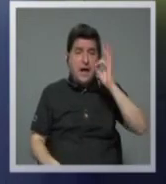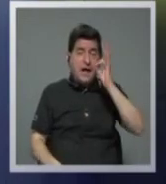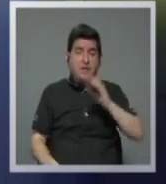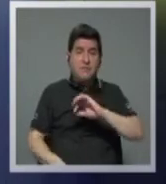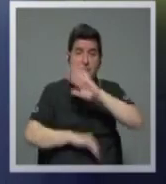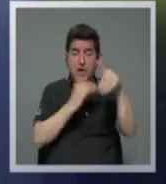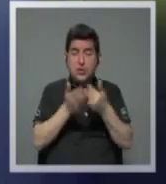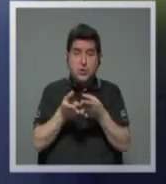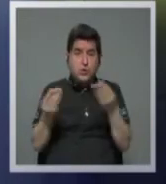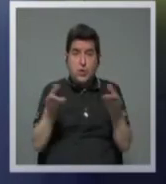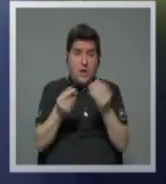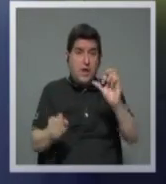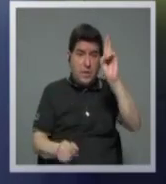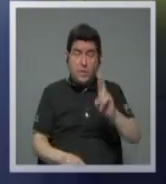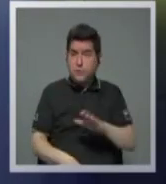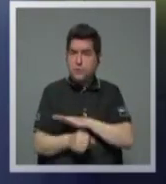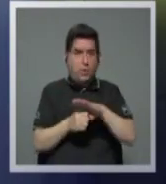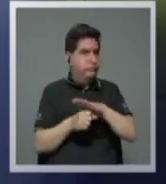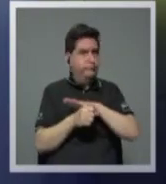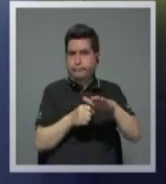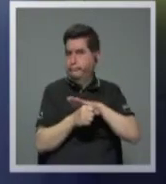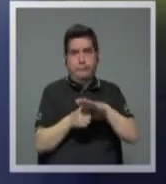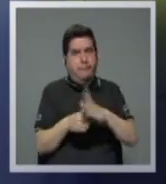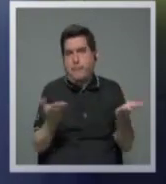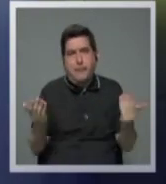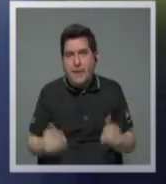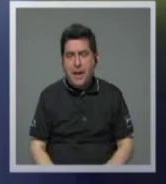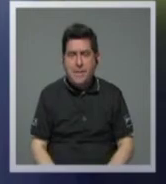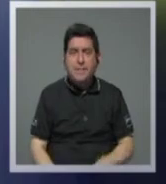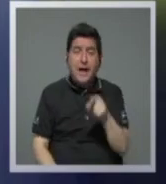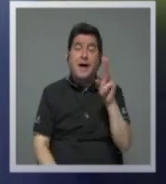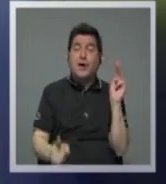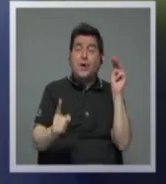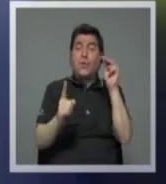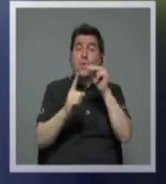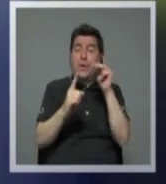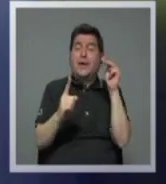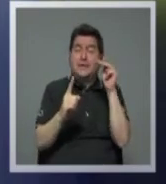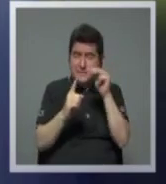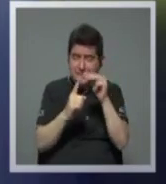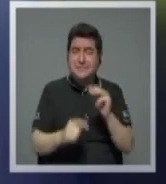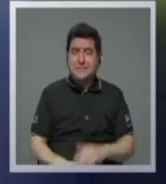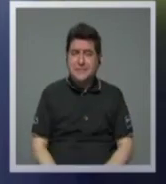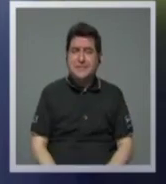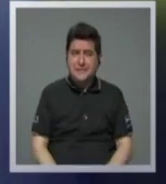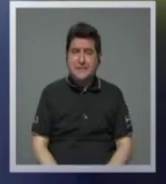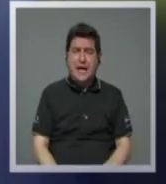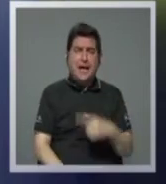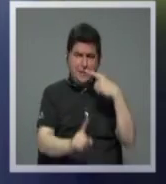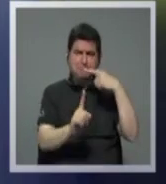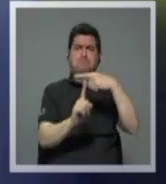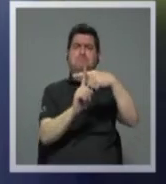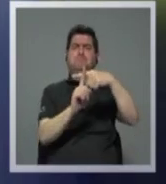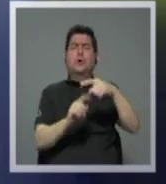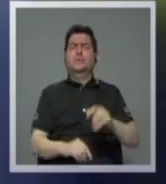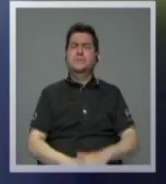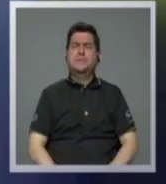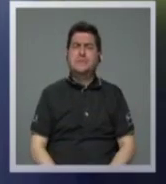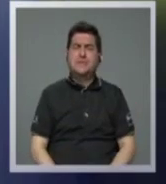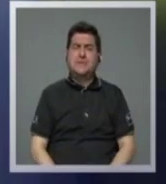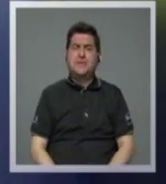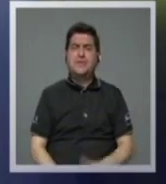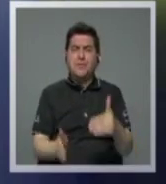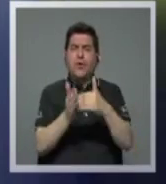Rica para producirles a ellos. Pues Entonces es un tema con ese mensaje tan de volumen. Con ese mensaje tan positivo, don Carlos,